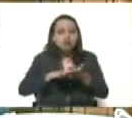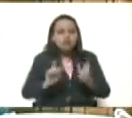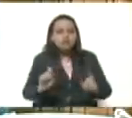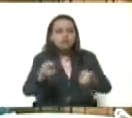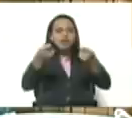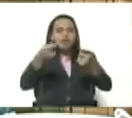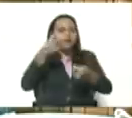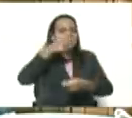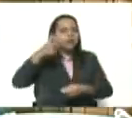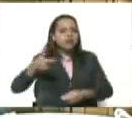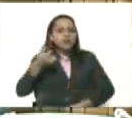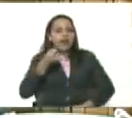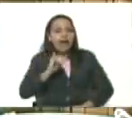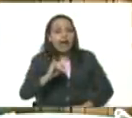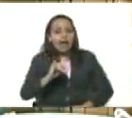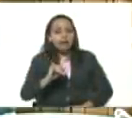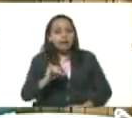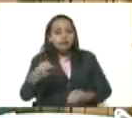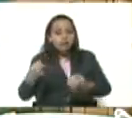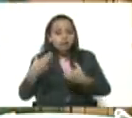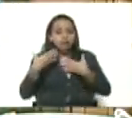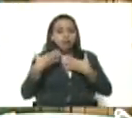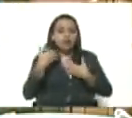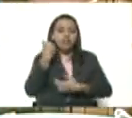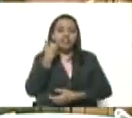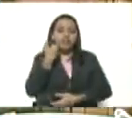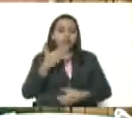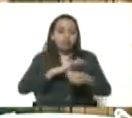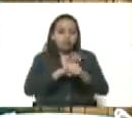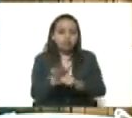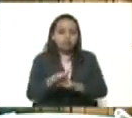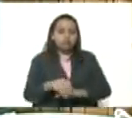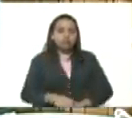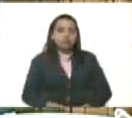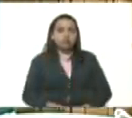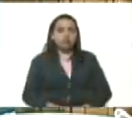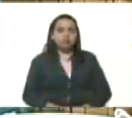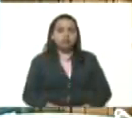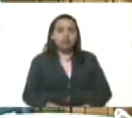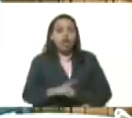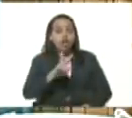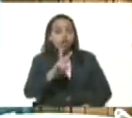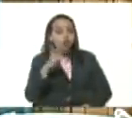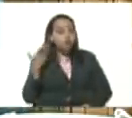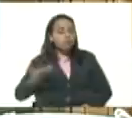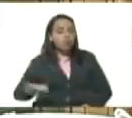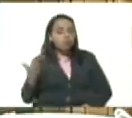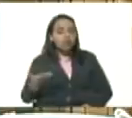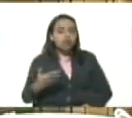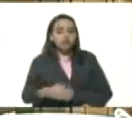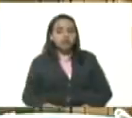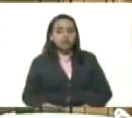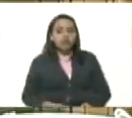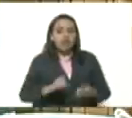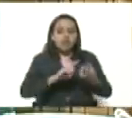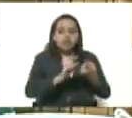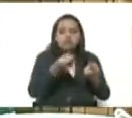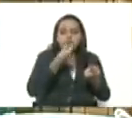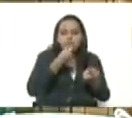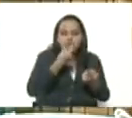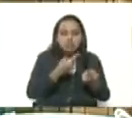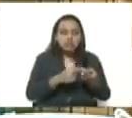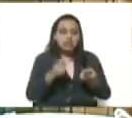personas que se van enfermando. Son dos cosas claves. Los